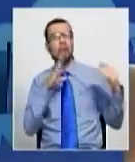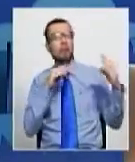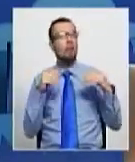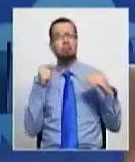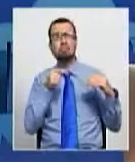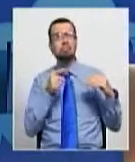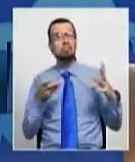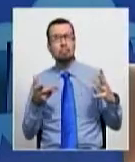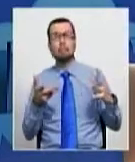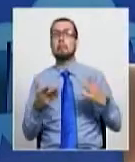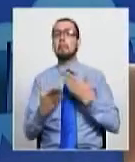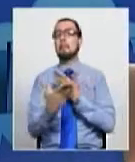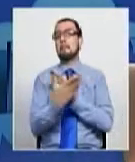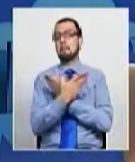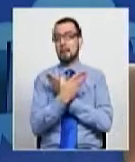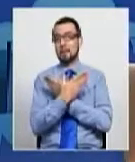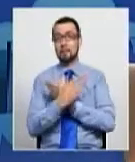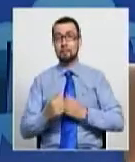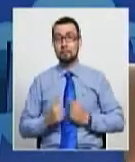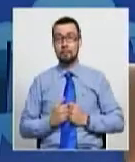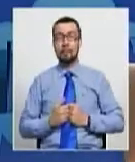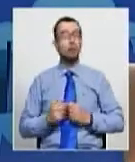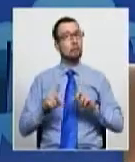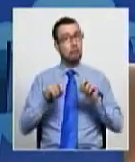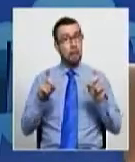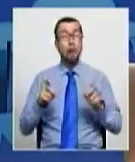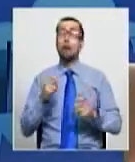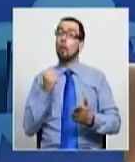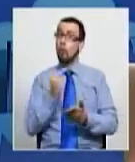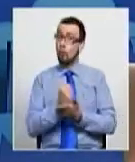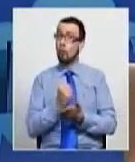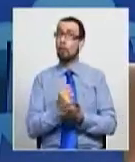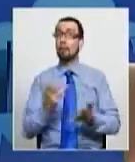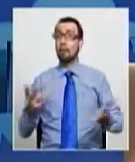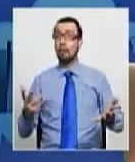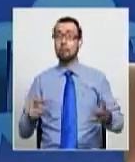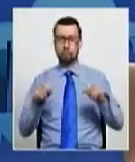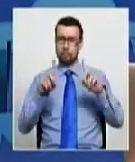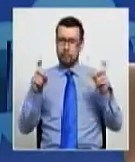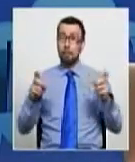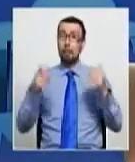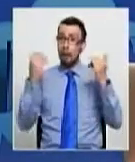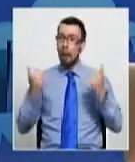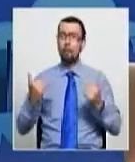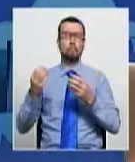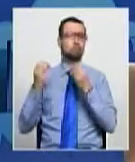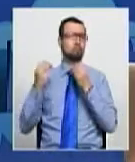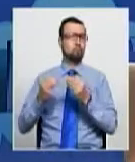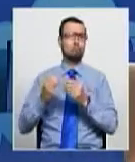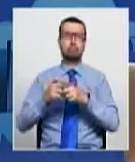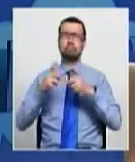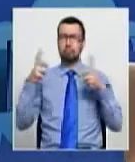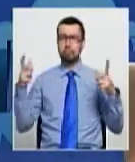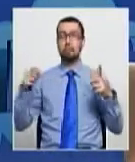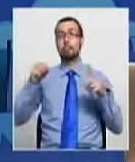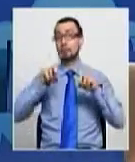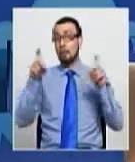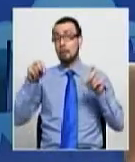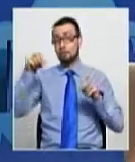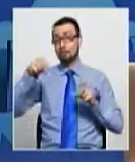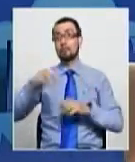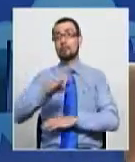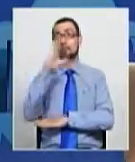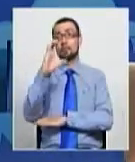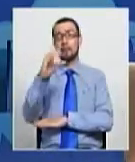la paz un tema obligado un tema de moda un tema de nación el